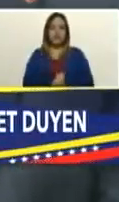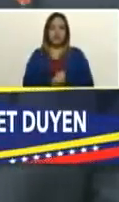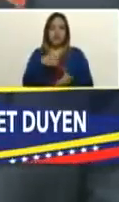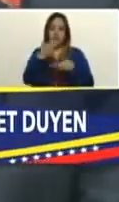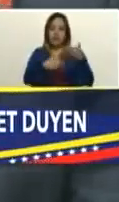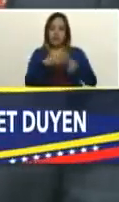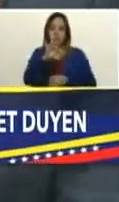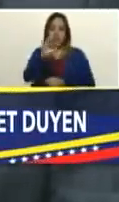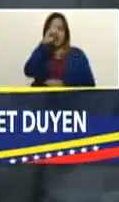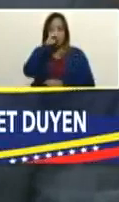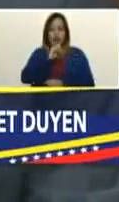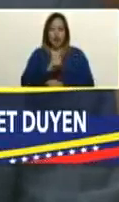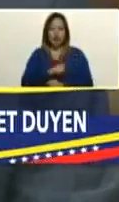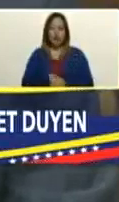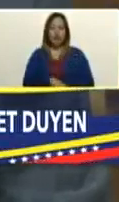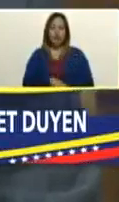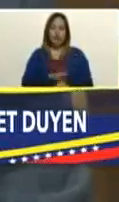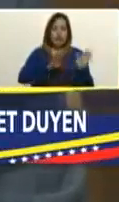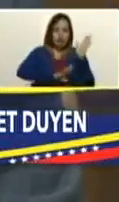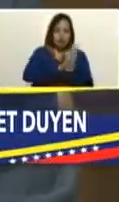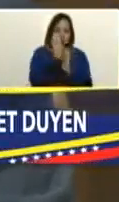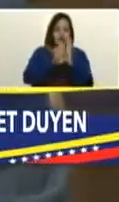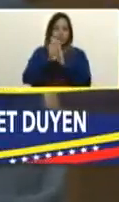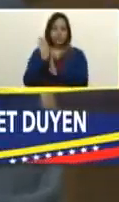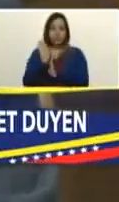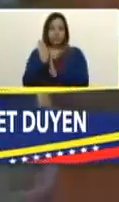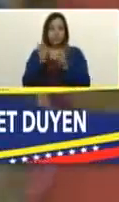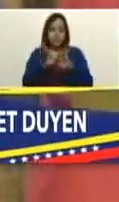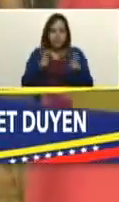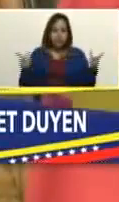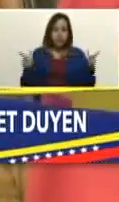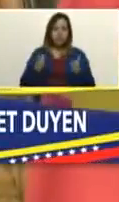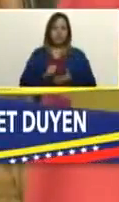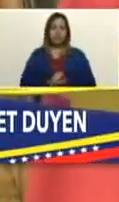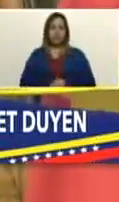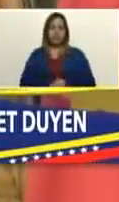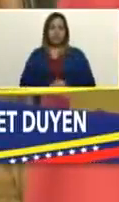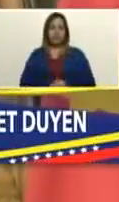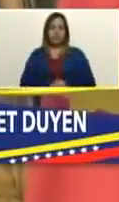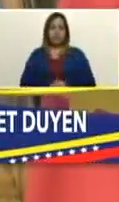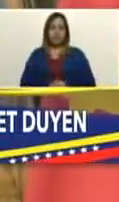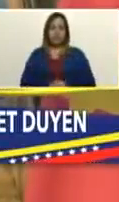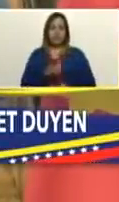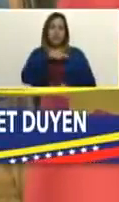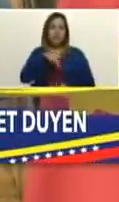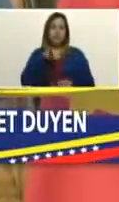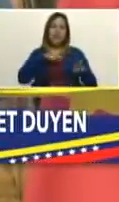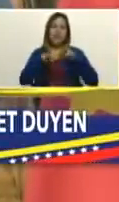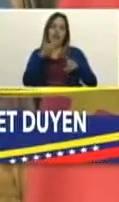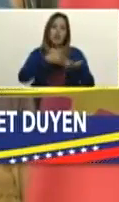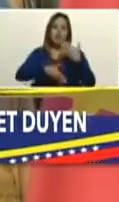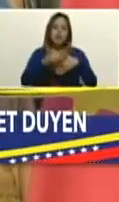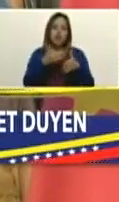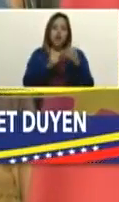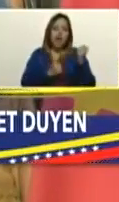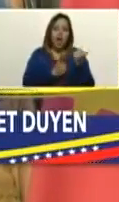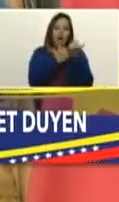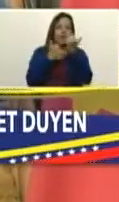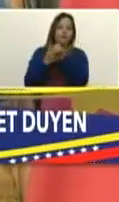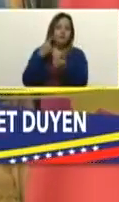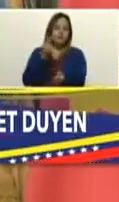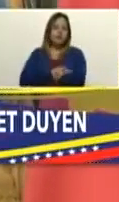3 años de crecimiento y expansión de nuestra relación de cooperación y